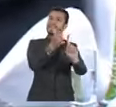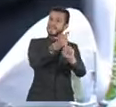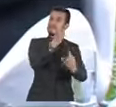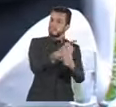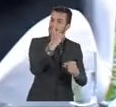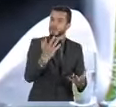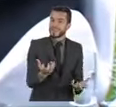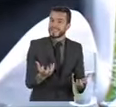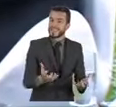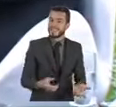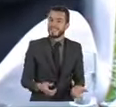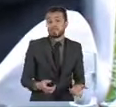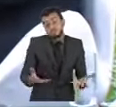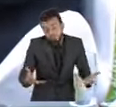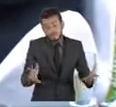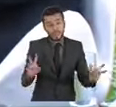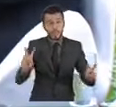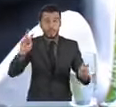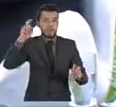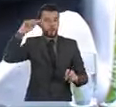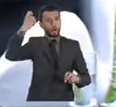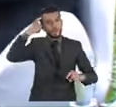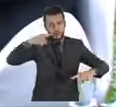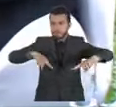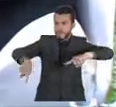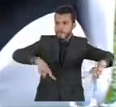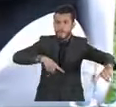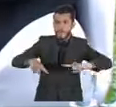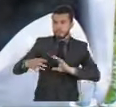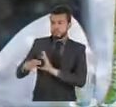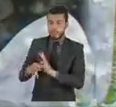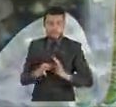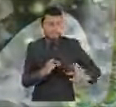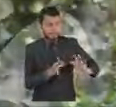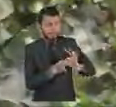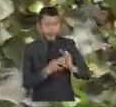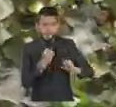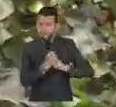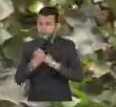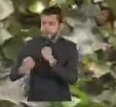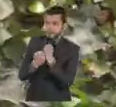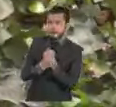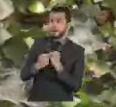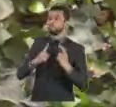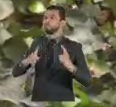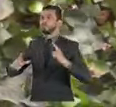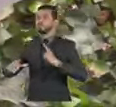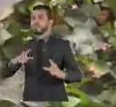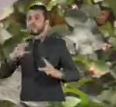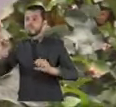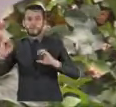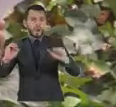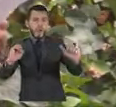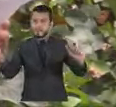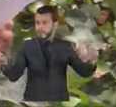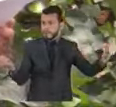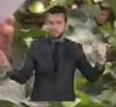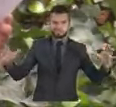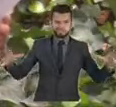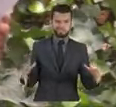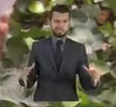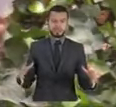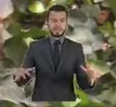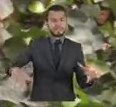en un modelo tanto de gobernanza como colaborativa, como de liderazgos múltiples, y de una visión compartida sobre